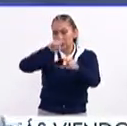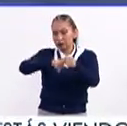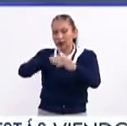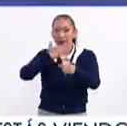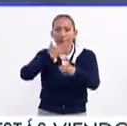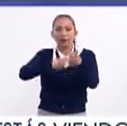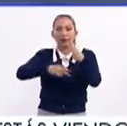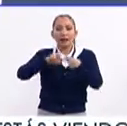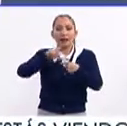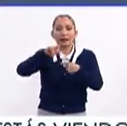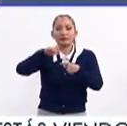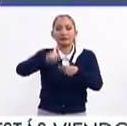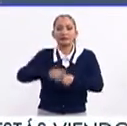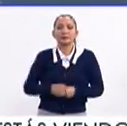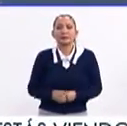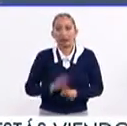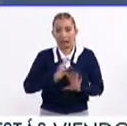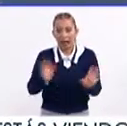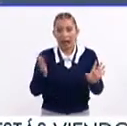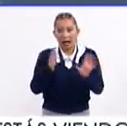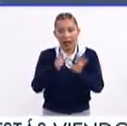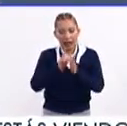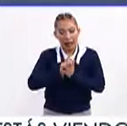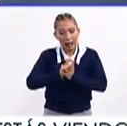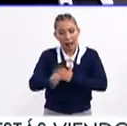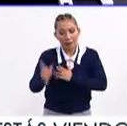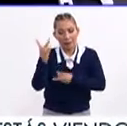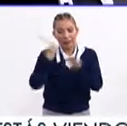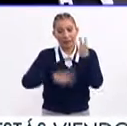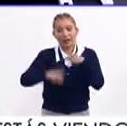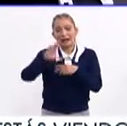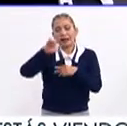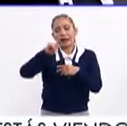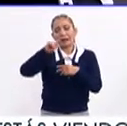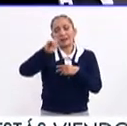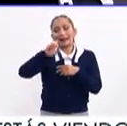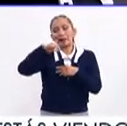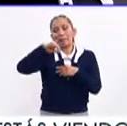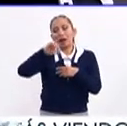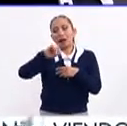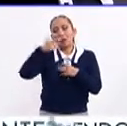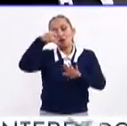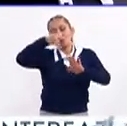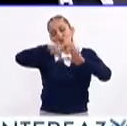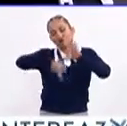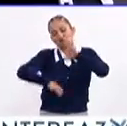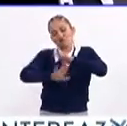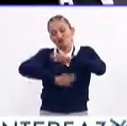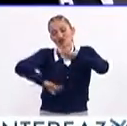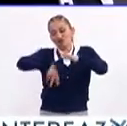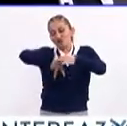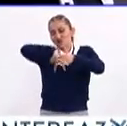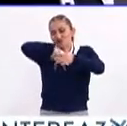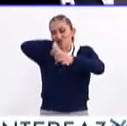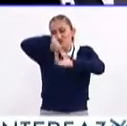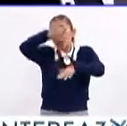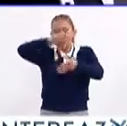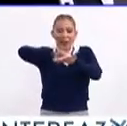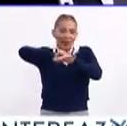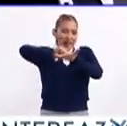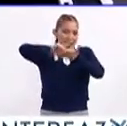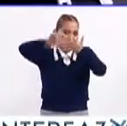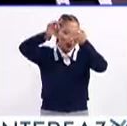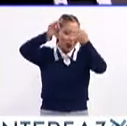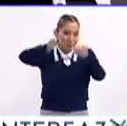sociales. Bienvenida, Elis. Hola, buenos días. Ya purificada, porque viene de Catemaco, claro, así que está en una esencia ya purificadora. Muy